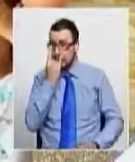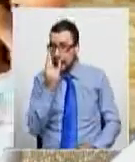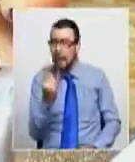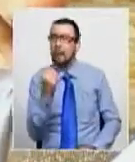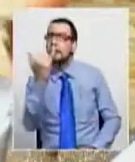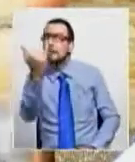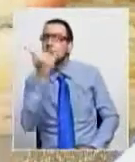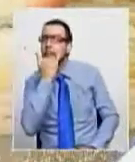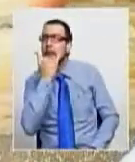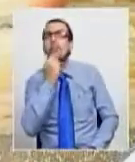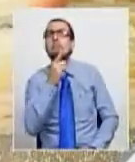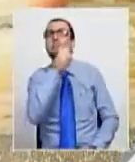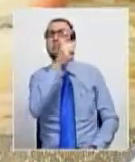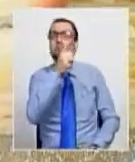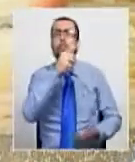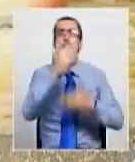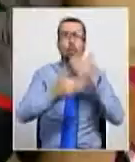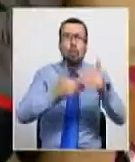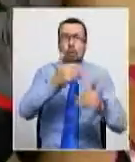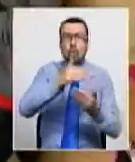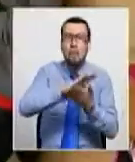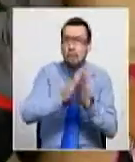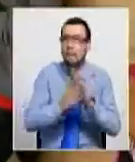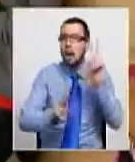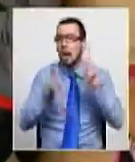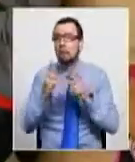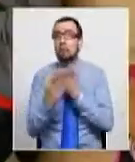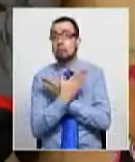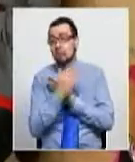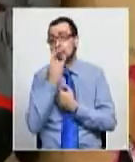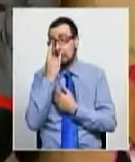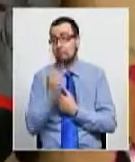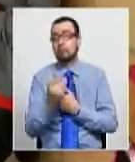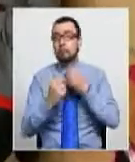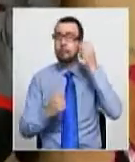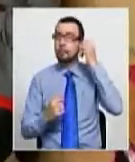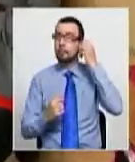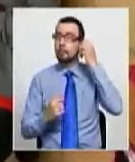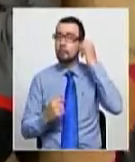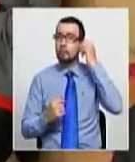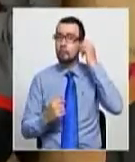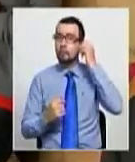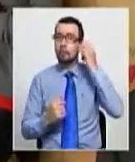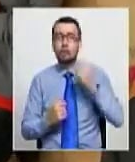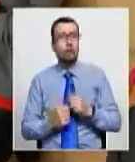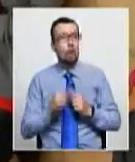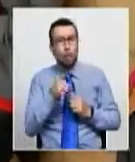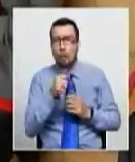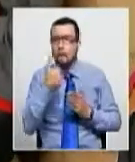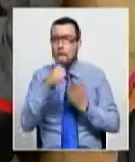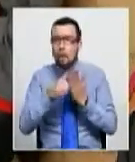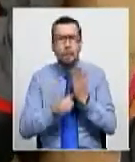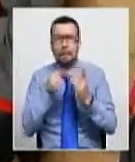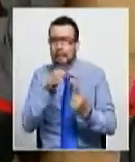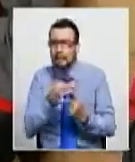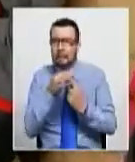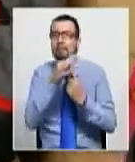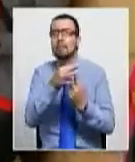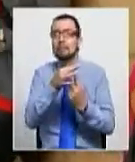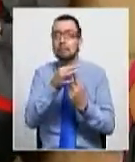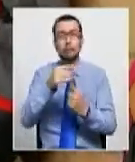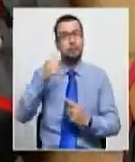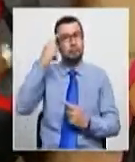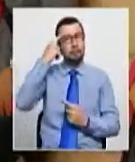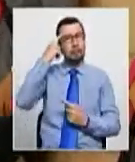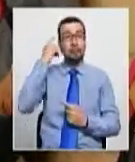está pasando con el proceso de paz yo pienso que será un programa especializado sería me parece a mí que como